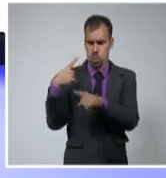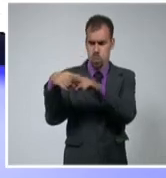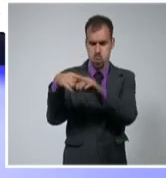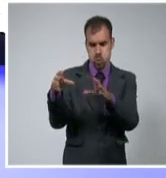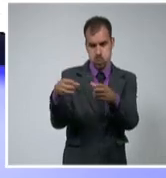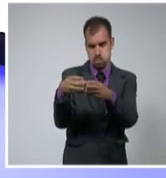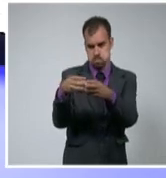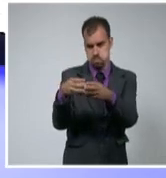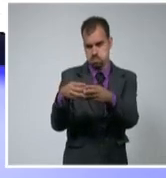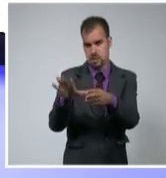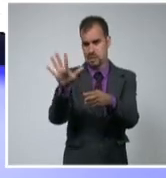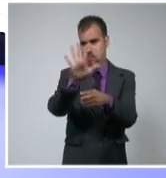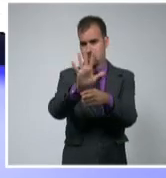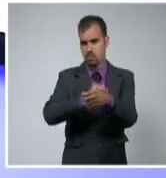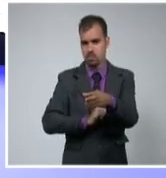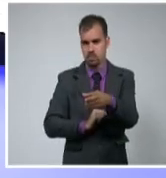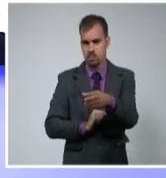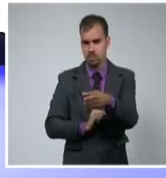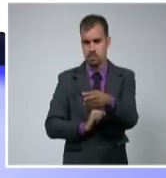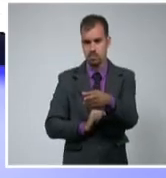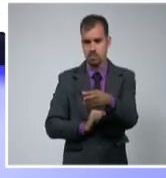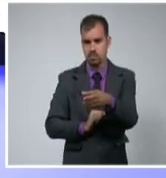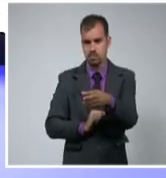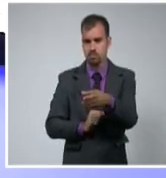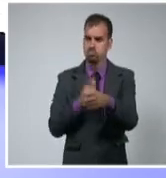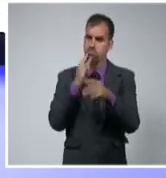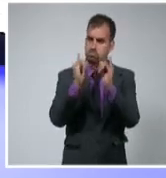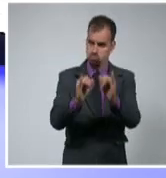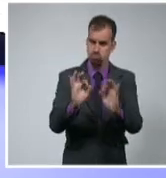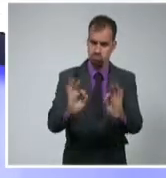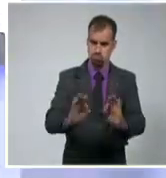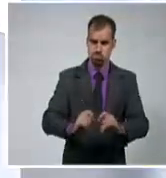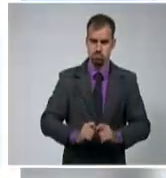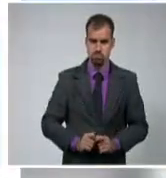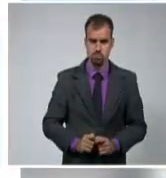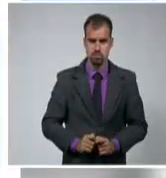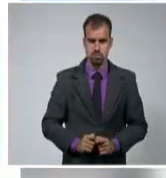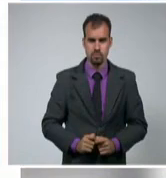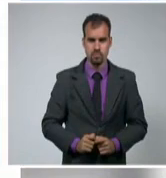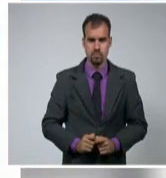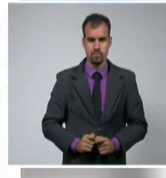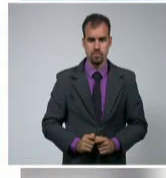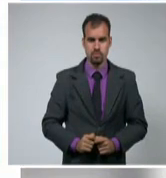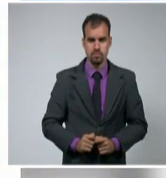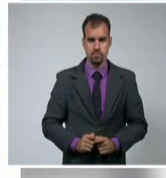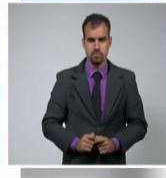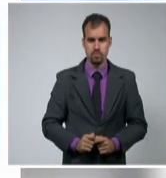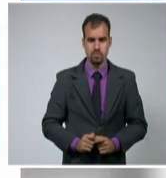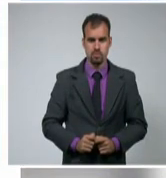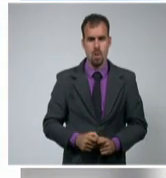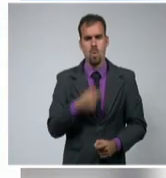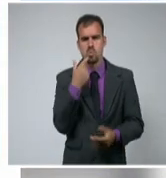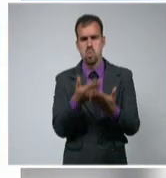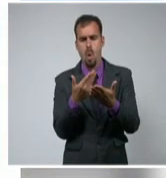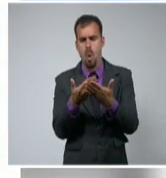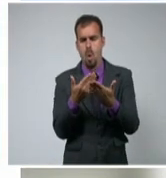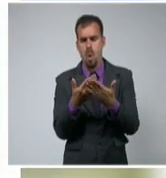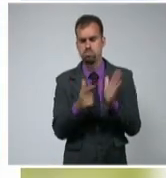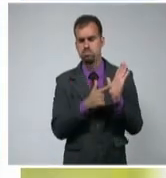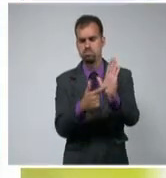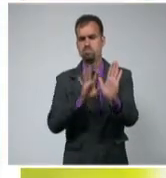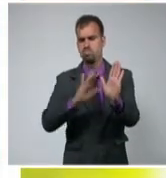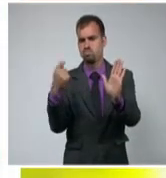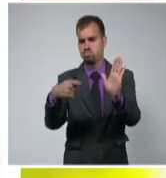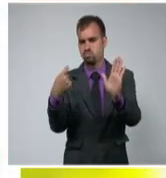Lázaro Gerson Ramos Salín, según una nota informativa de esa institución judicial. A partir de las pruebas practicadas por el órgano judicial,